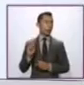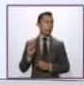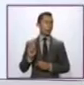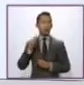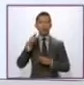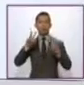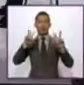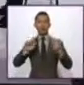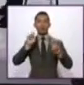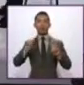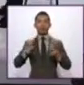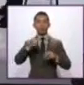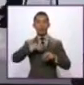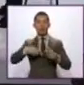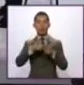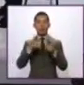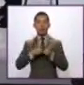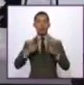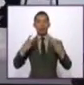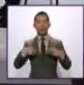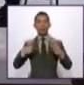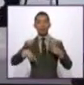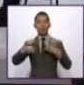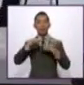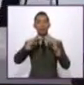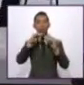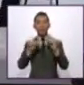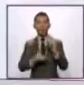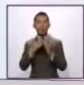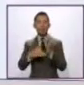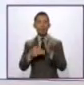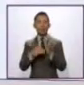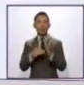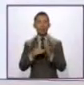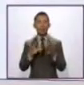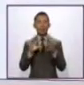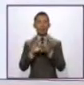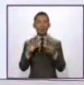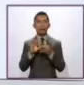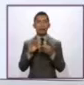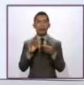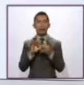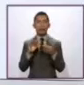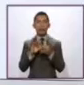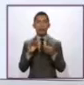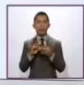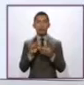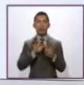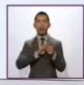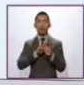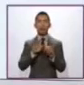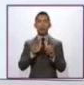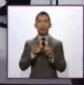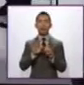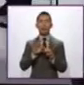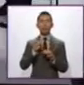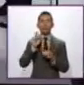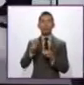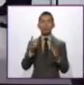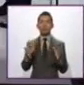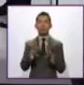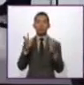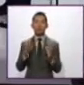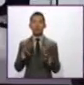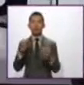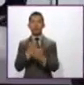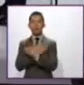los grupos en condición de vulnerabilidad. Explique claramente cómo piensa impulsar el desarrollo de la